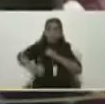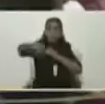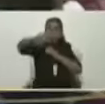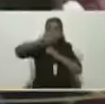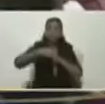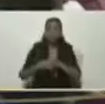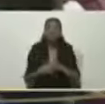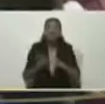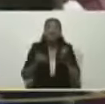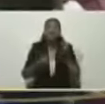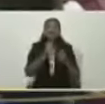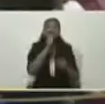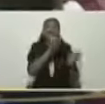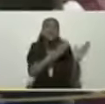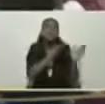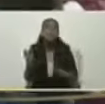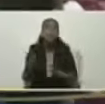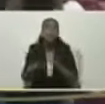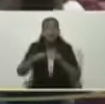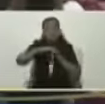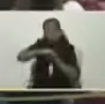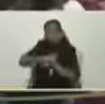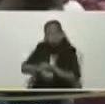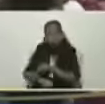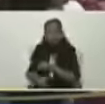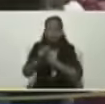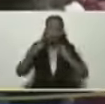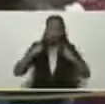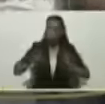¿Quién creó el plan parto humanizado?